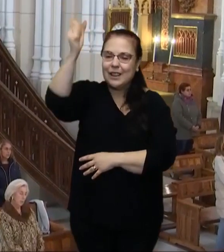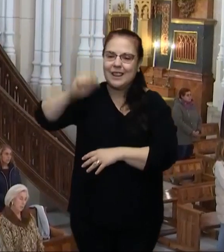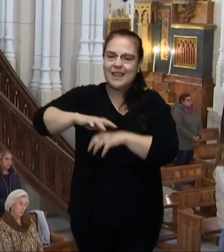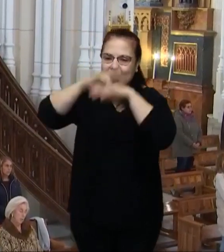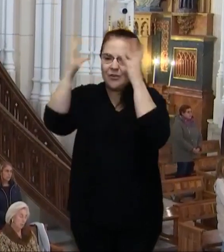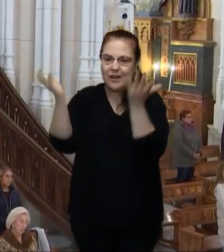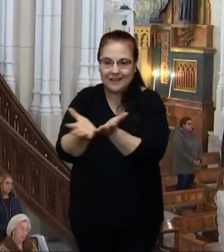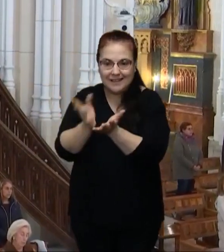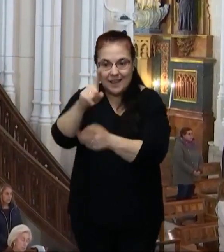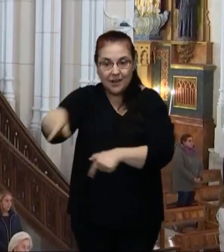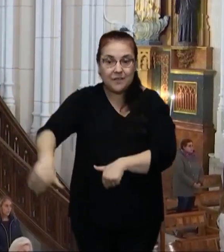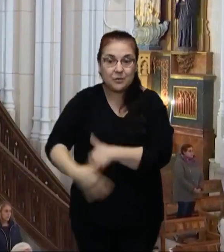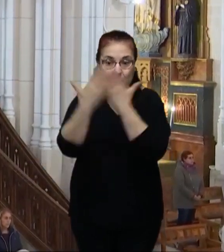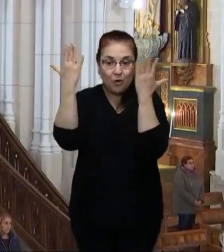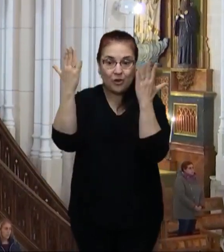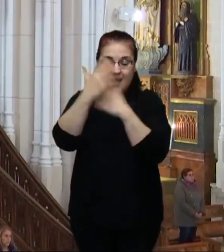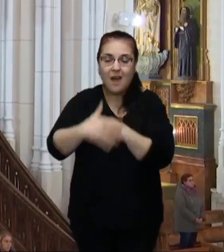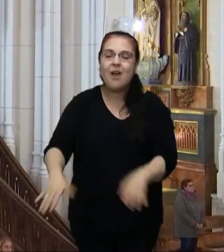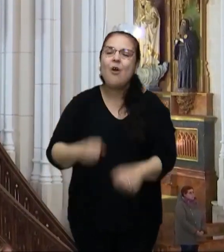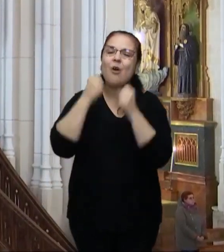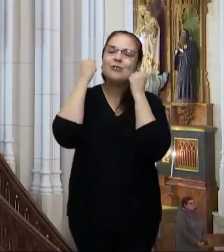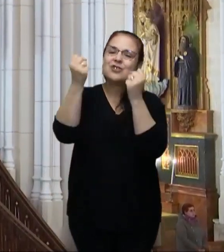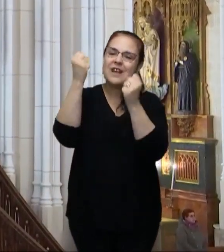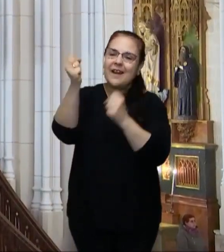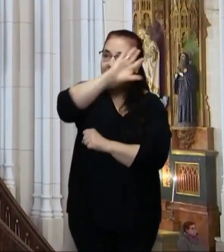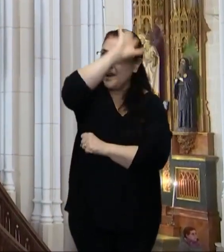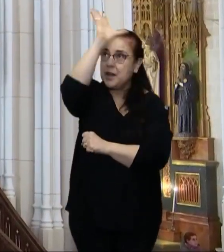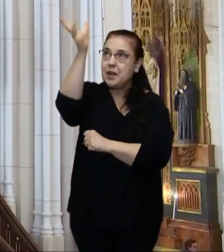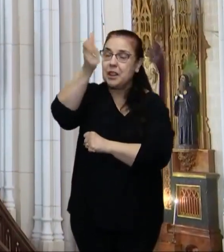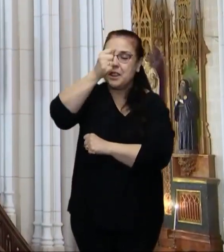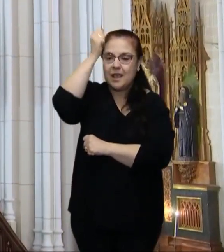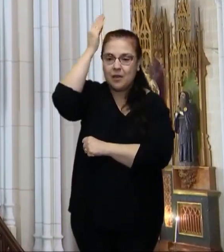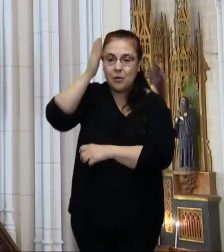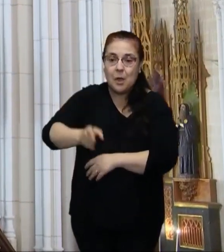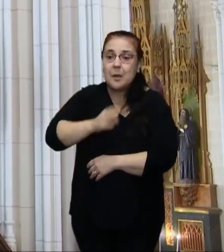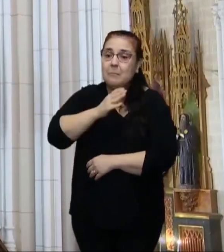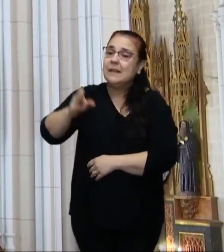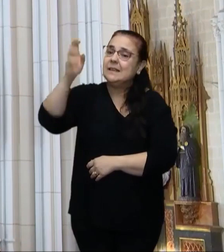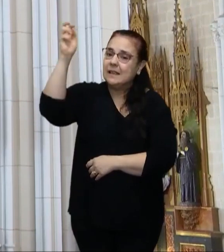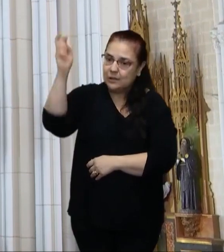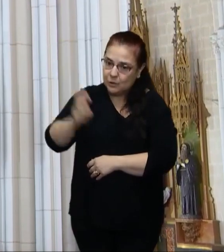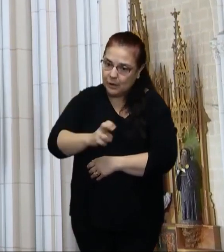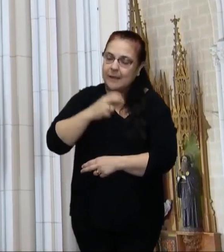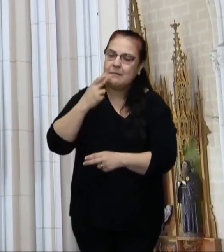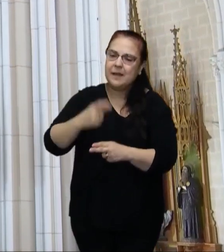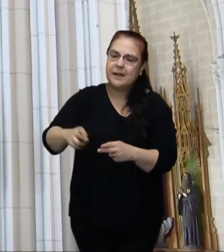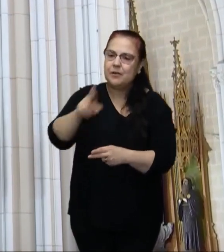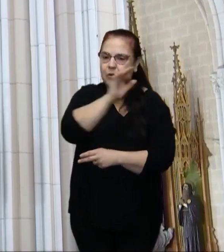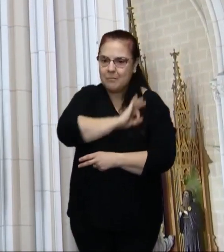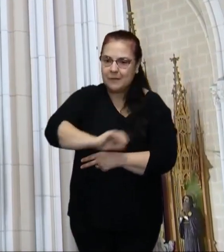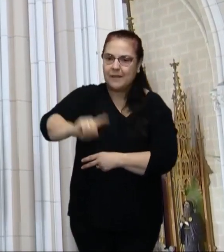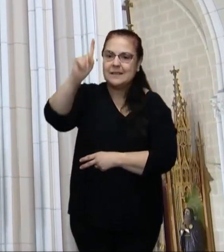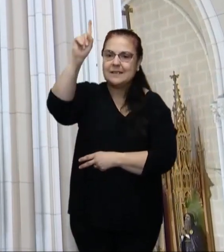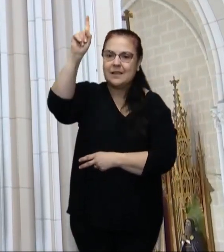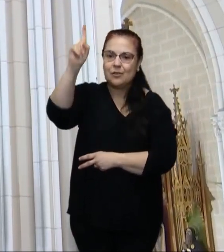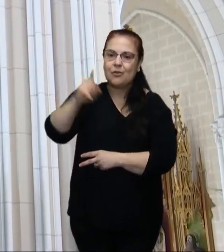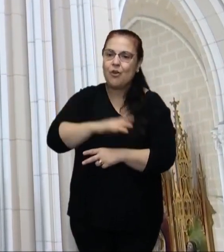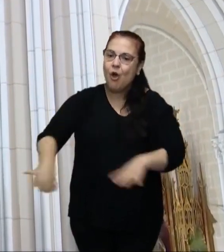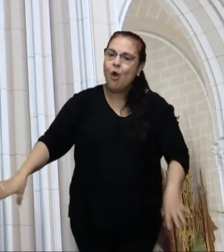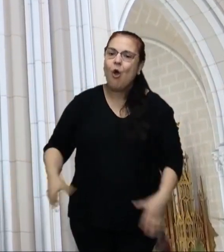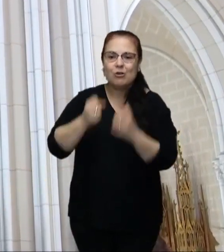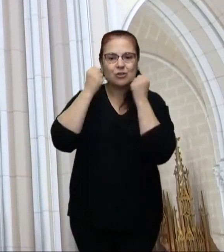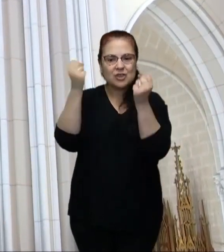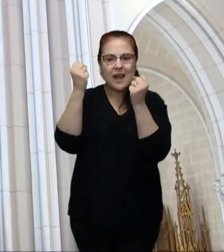están el cielo y la tierra de tu gloria. Hosanna en el cielo. Bendito el que viene en nombre del